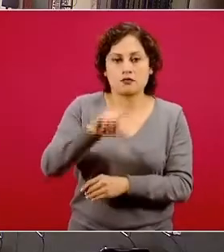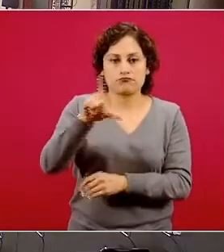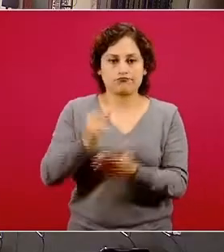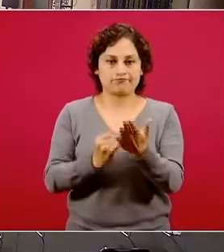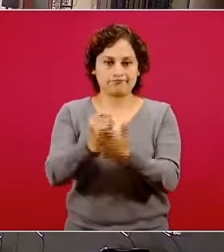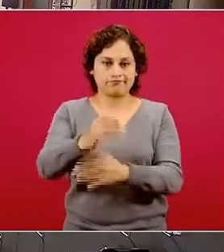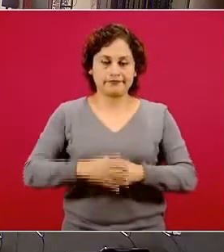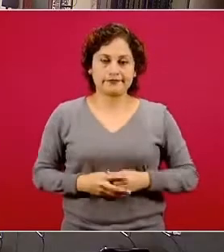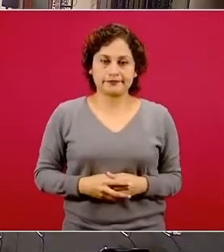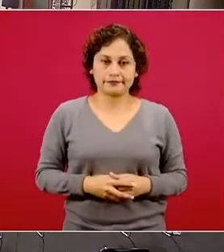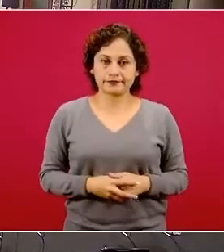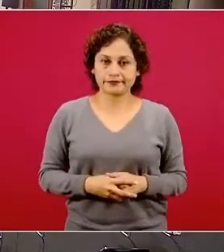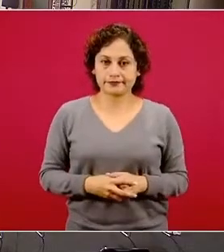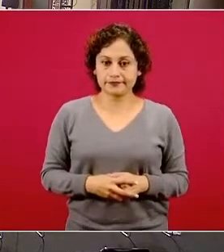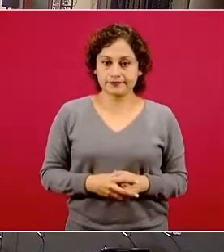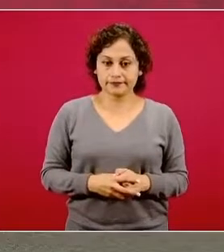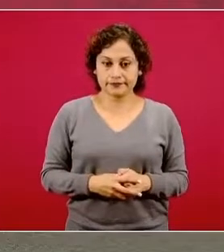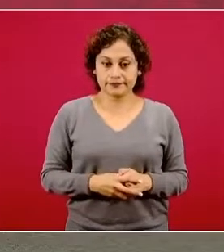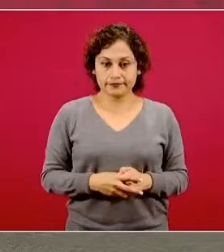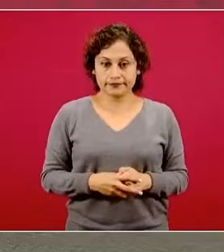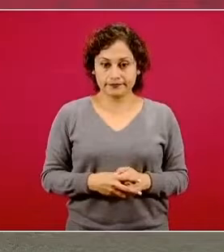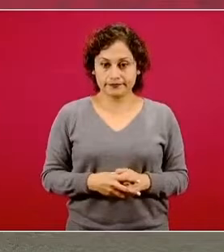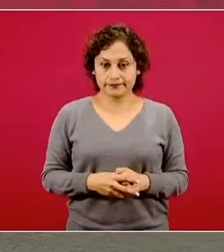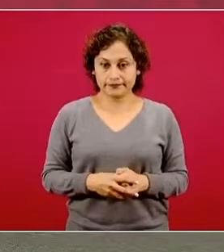niñas. Canal 11.